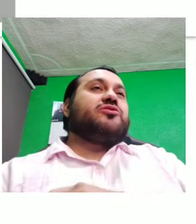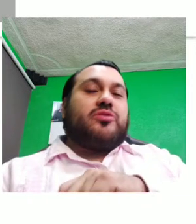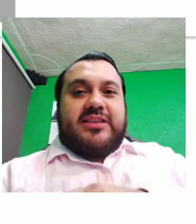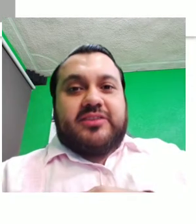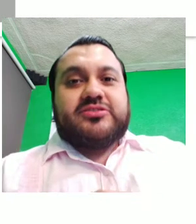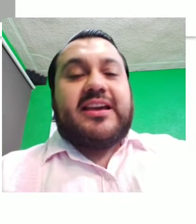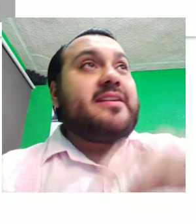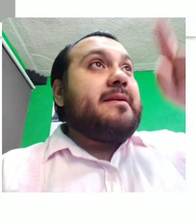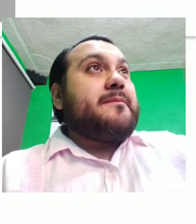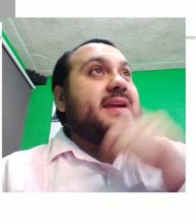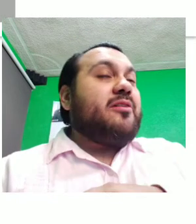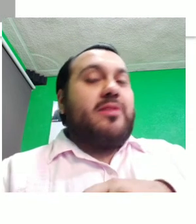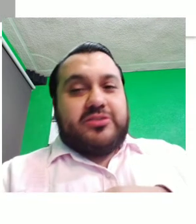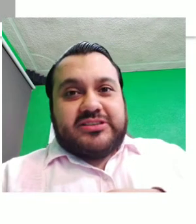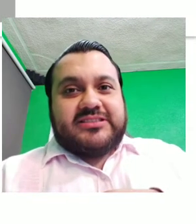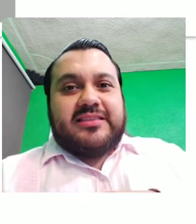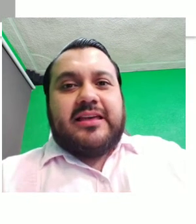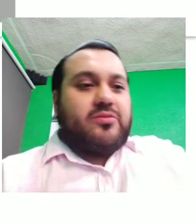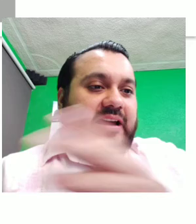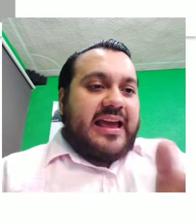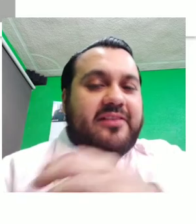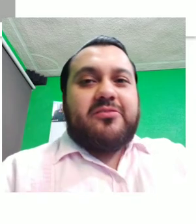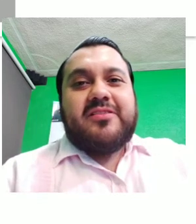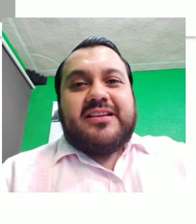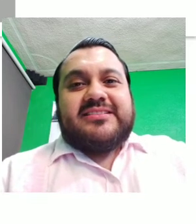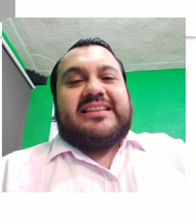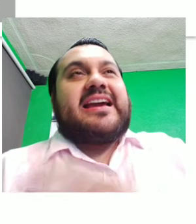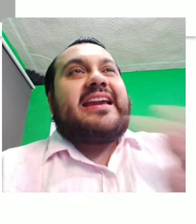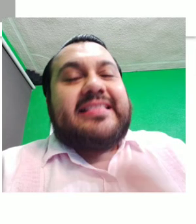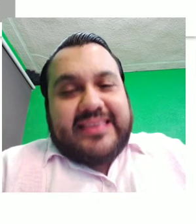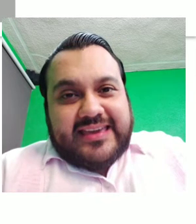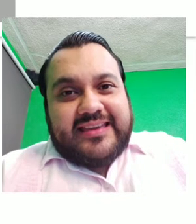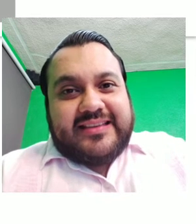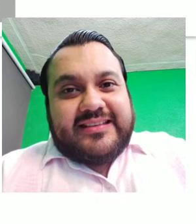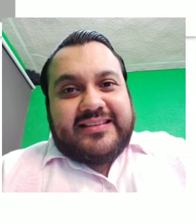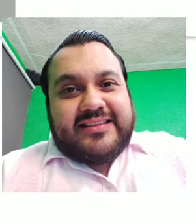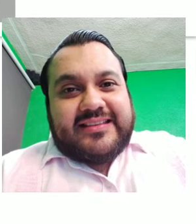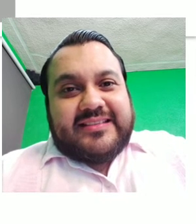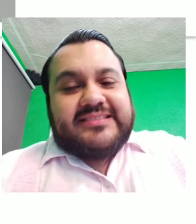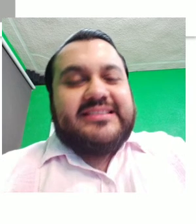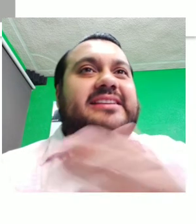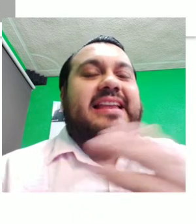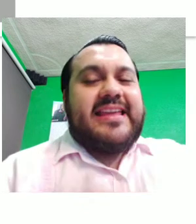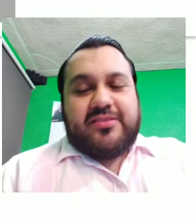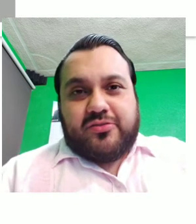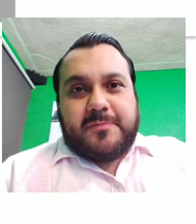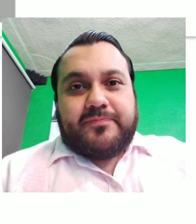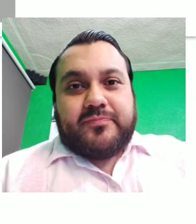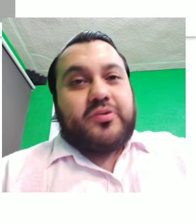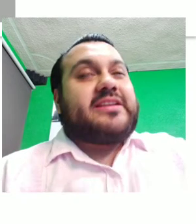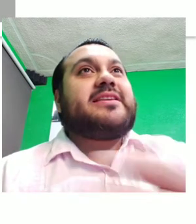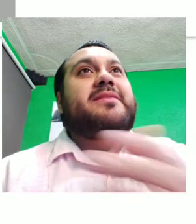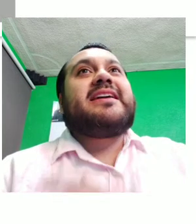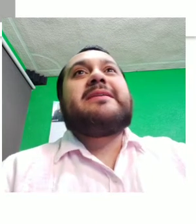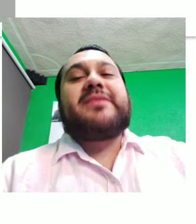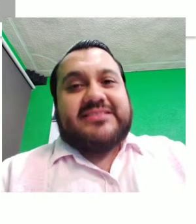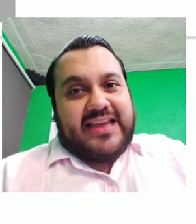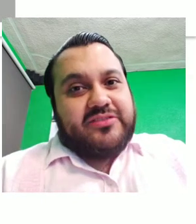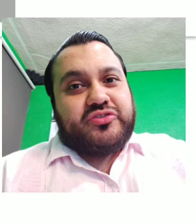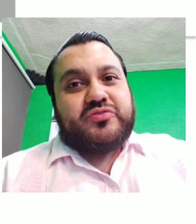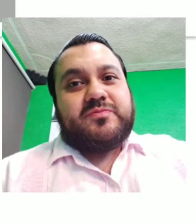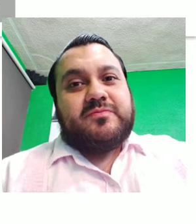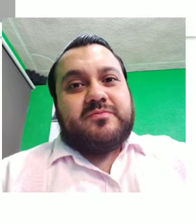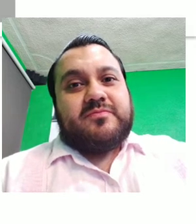cuántos contagios hay vean cuántos están dando claro si la gente sigue saliendo porque también hay